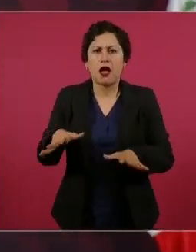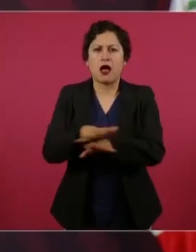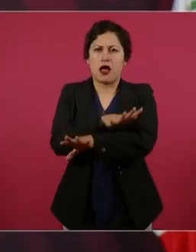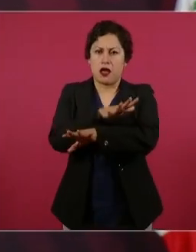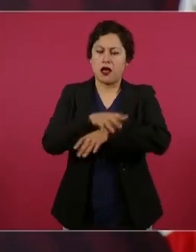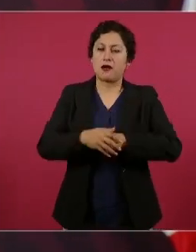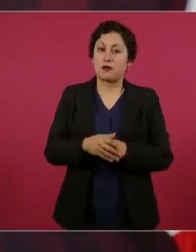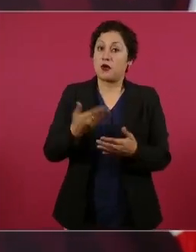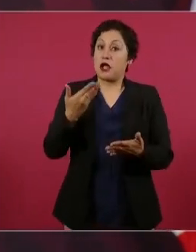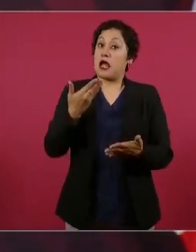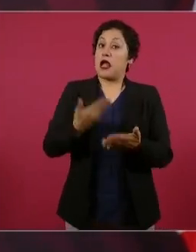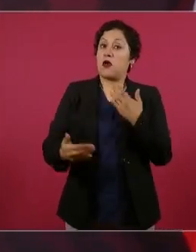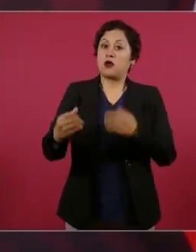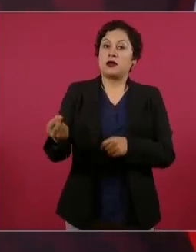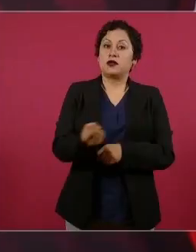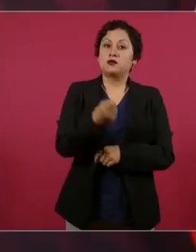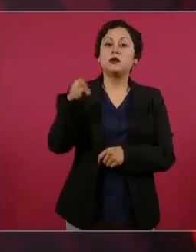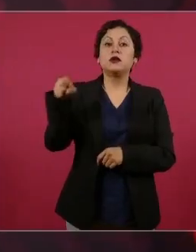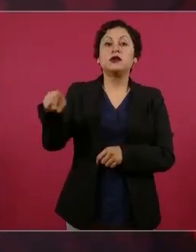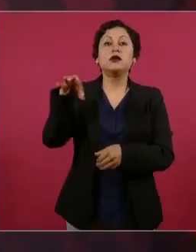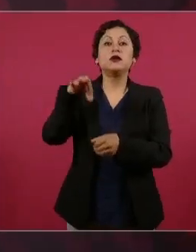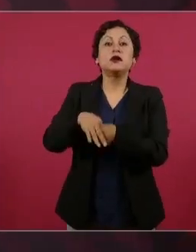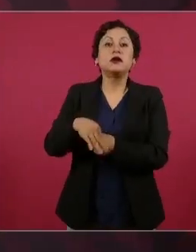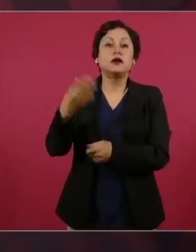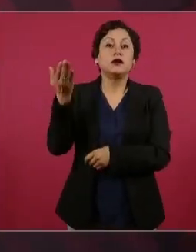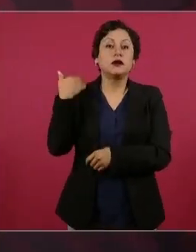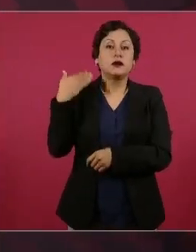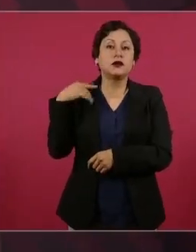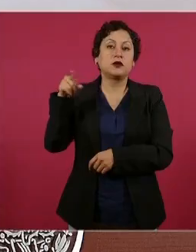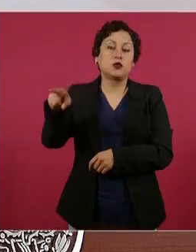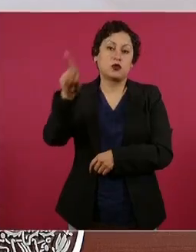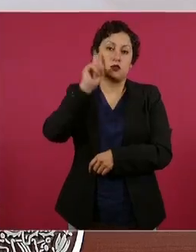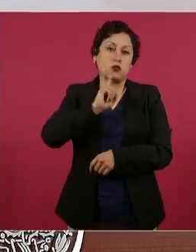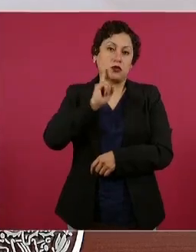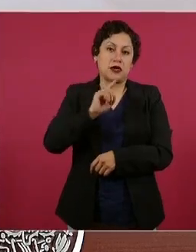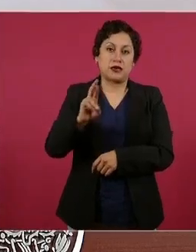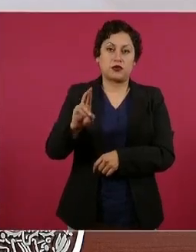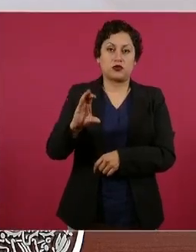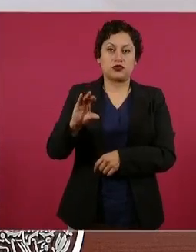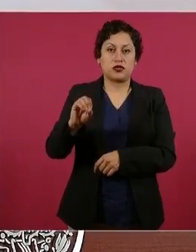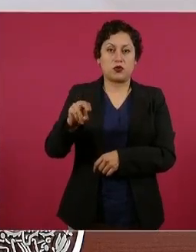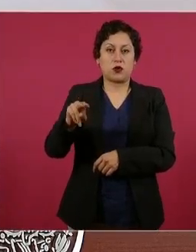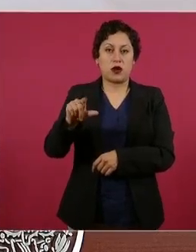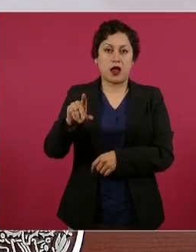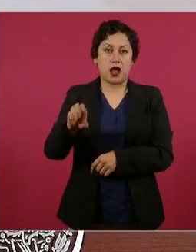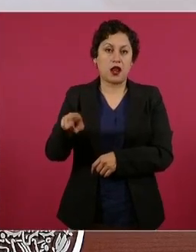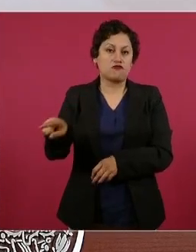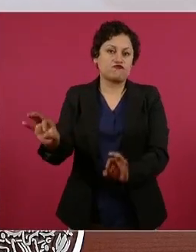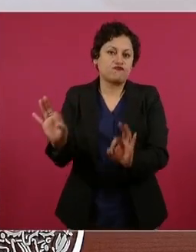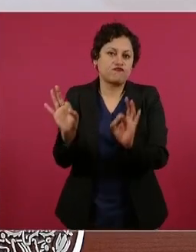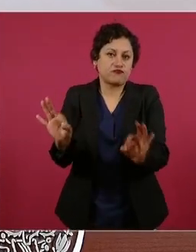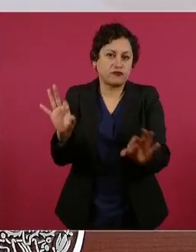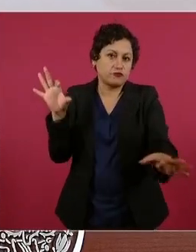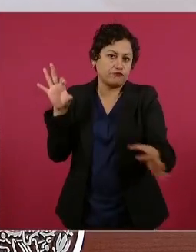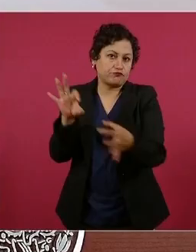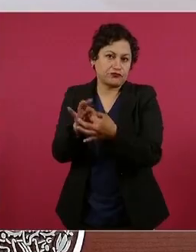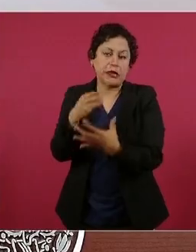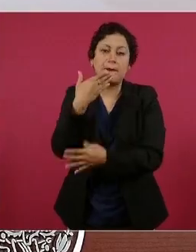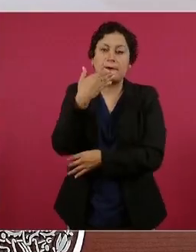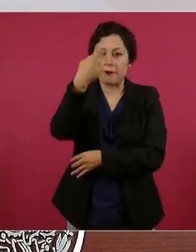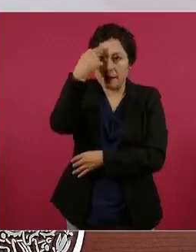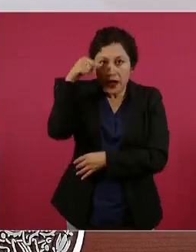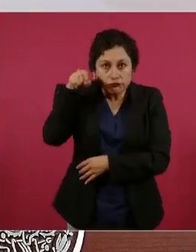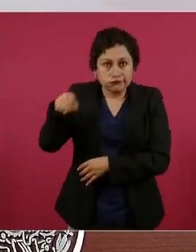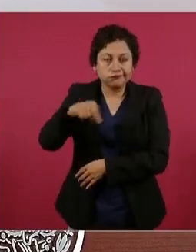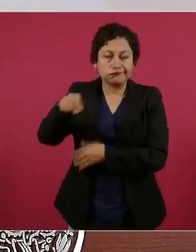eligieron bien los veracruzanos, Rocío Nale va a ser una muy buena gobernadora